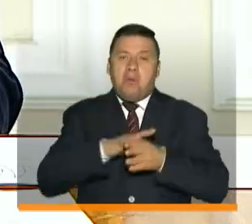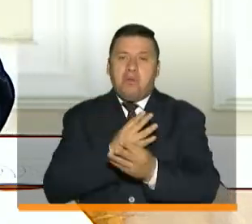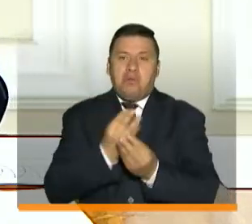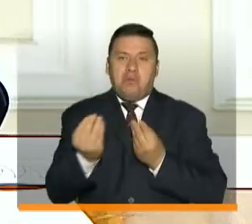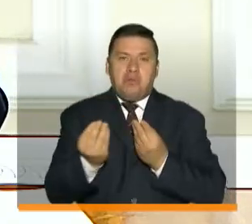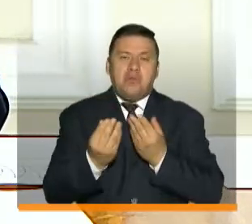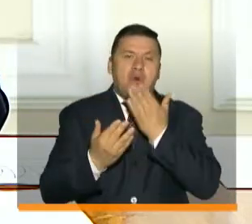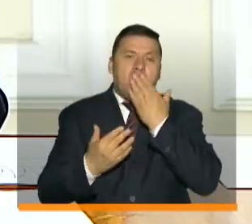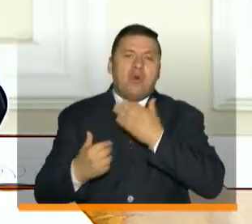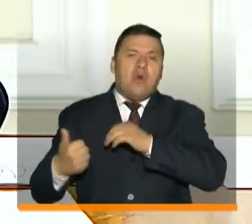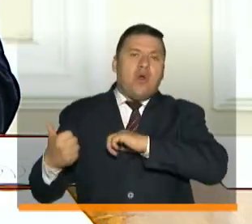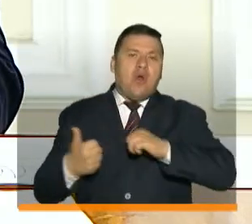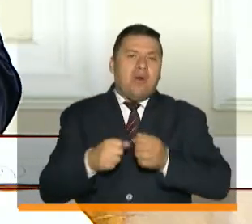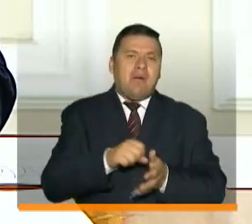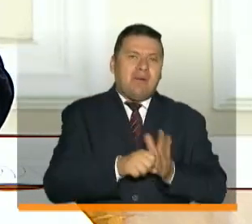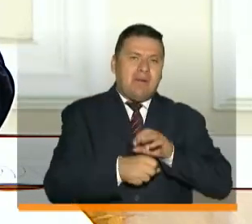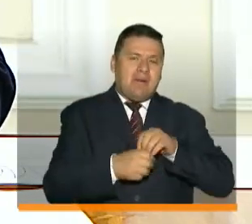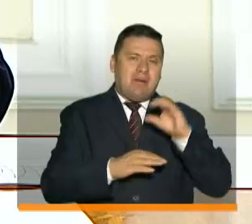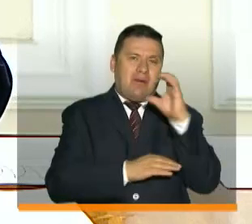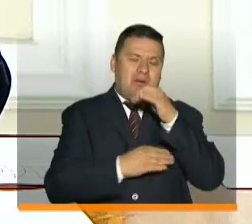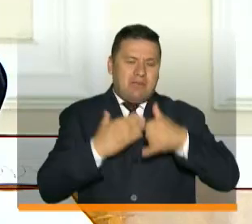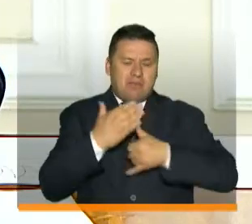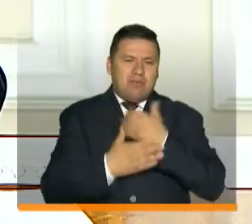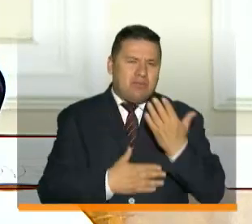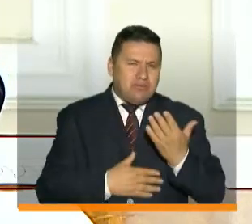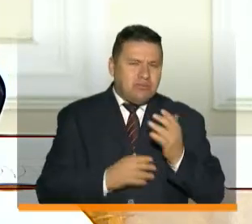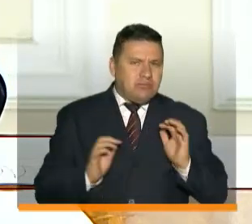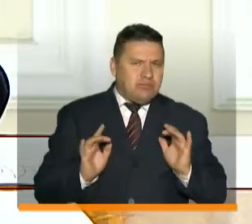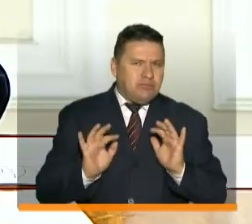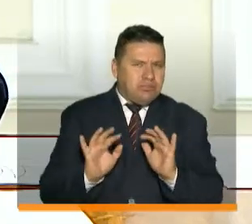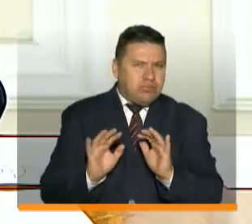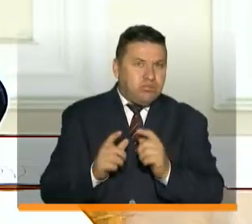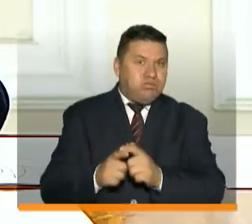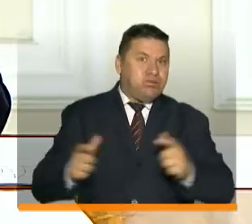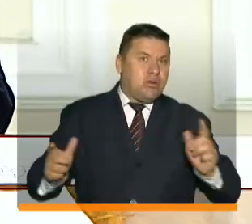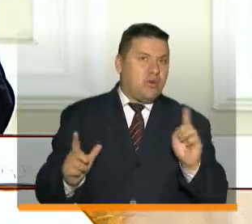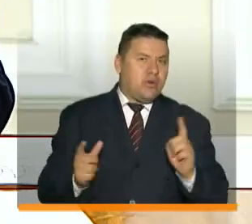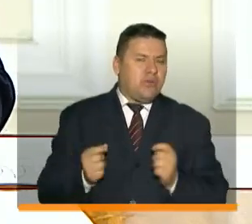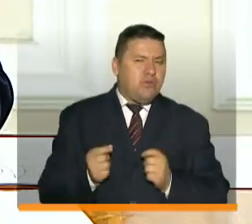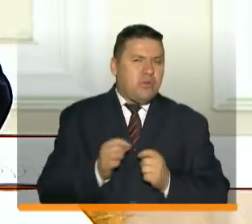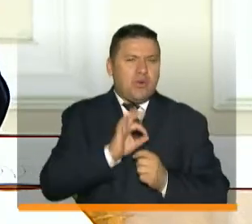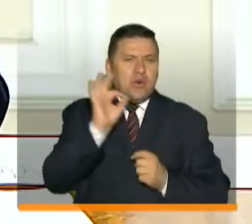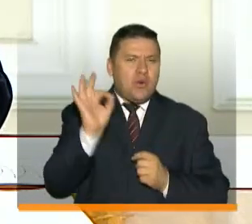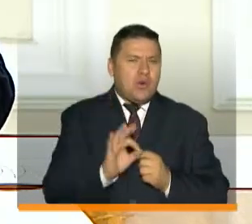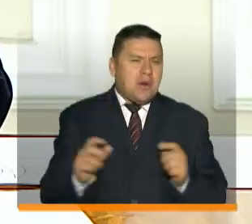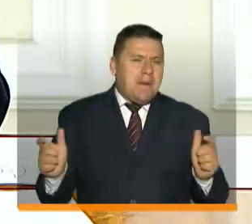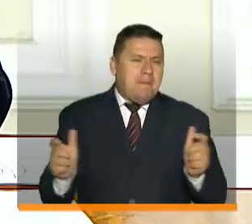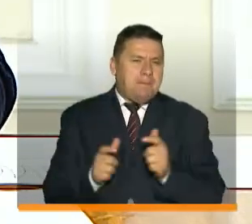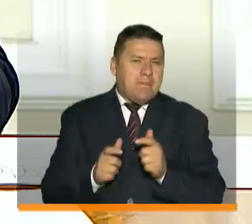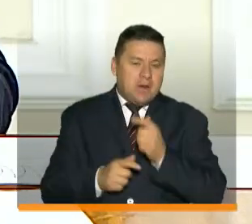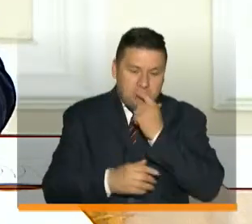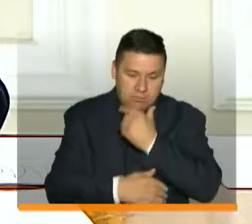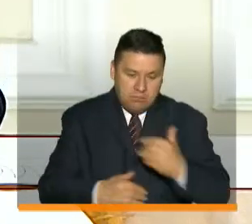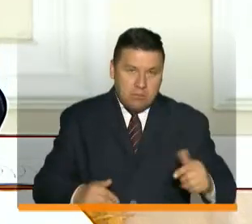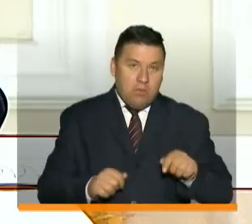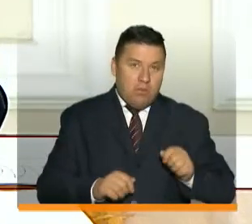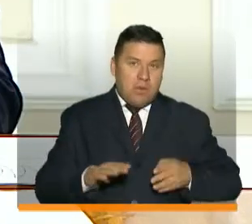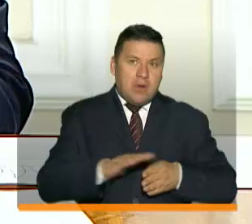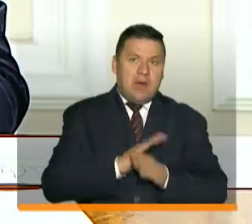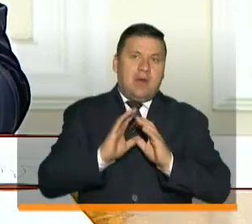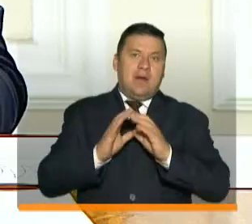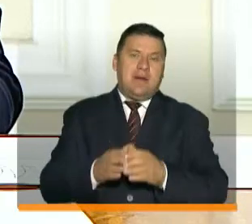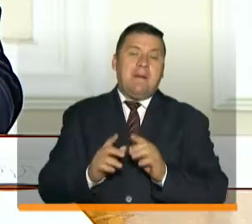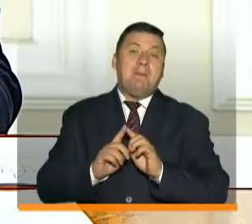el comportamiento de la pandemia, sino también en tener aforos limitados y por lo tanto también se busca que los niños puedan estar en las